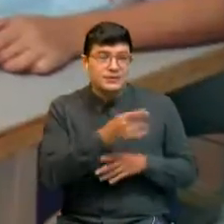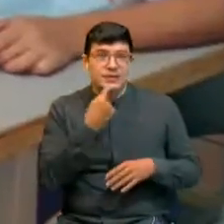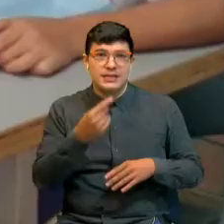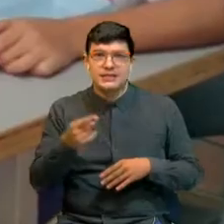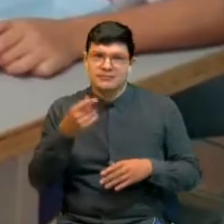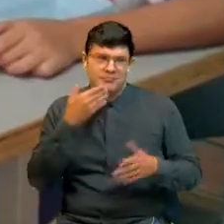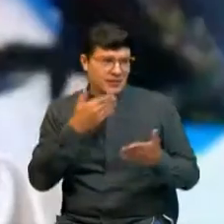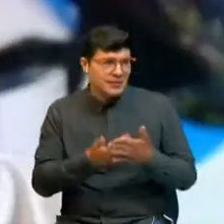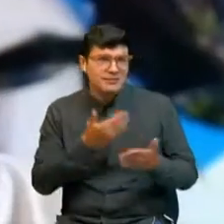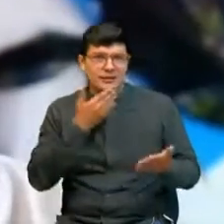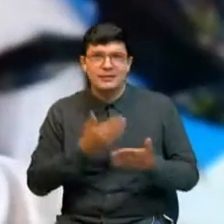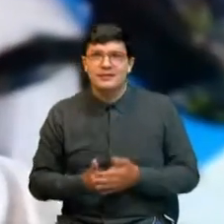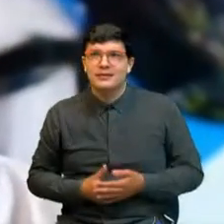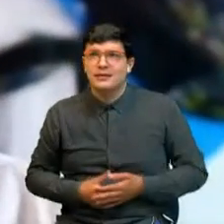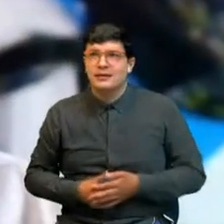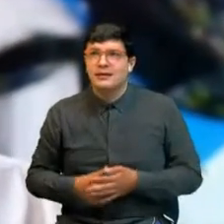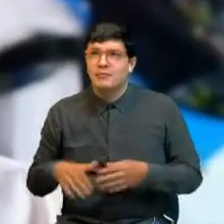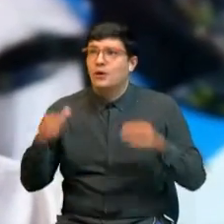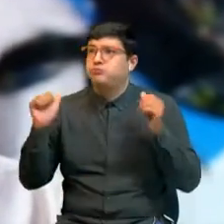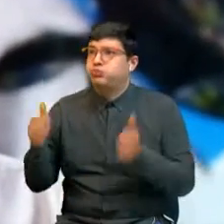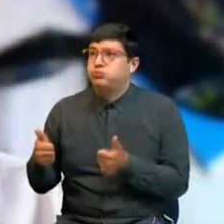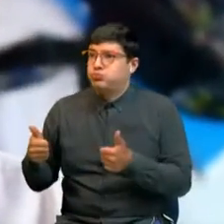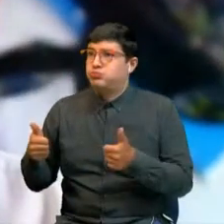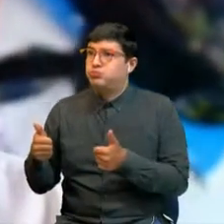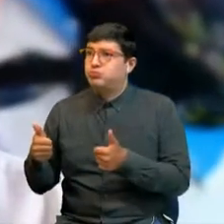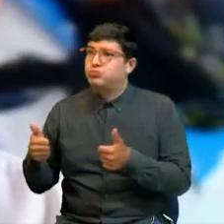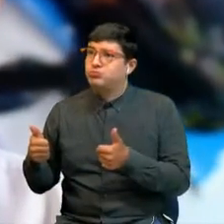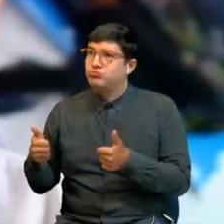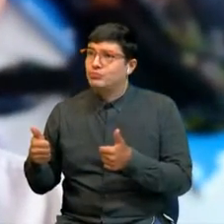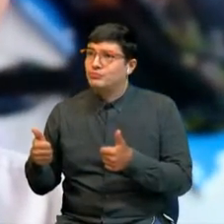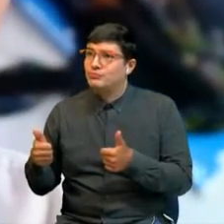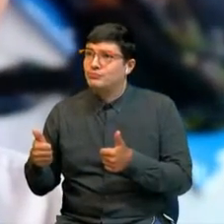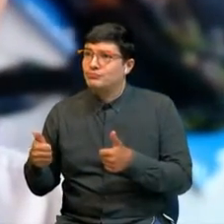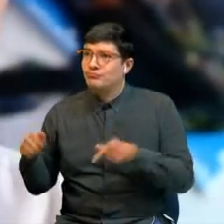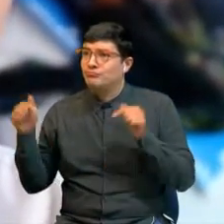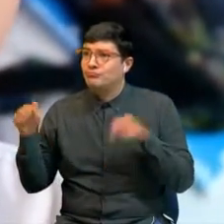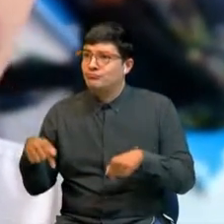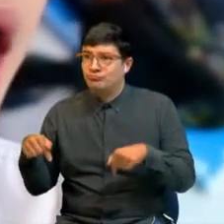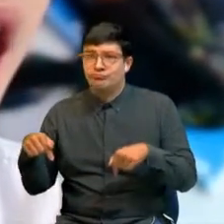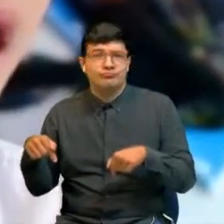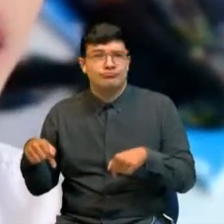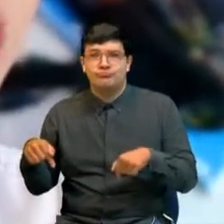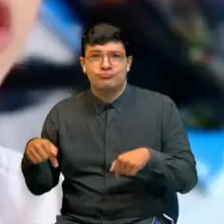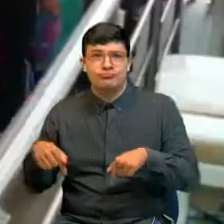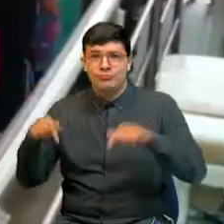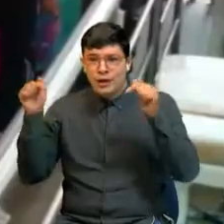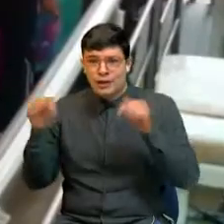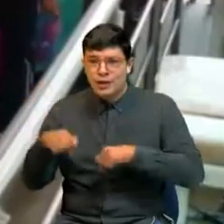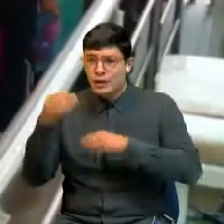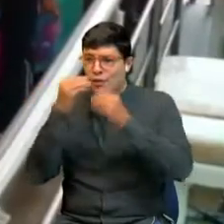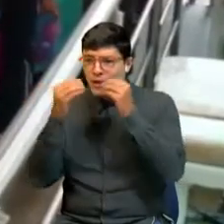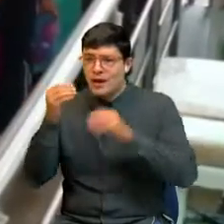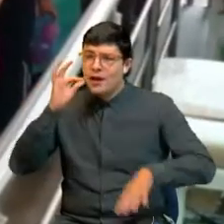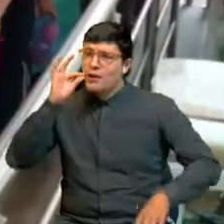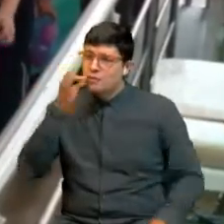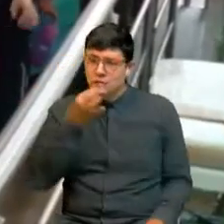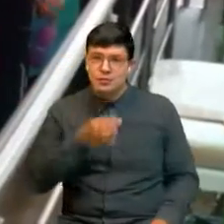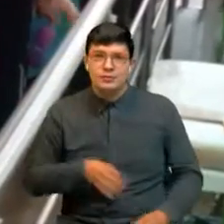que expresan. Es muy bueno, que acá el almuerzo es muy